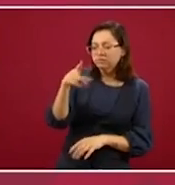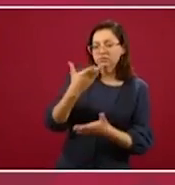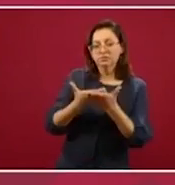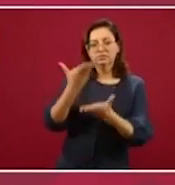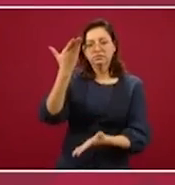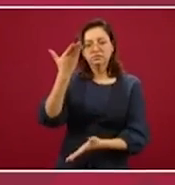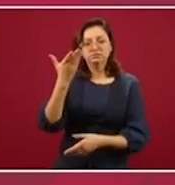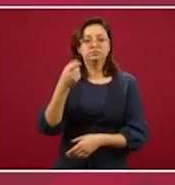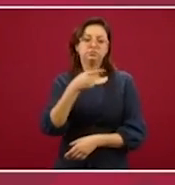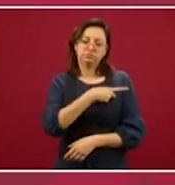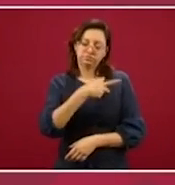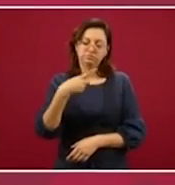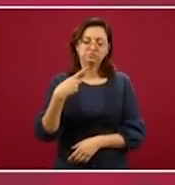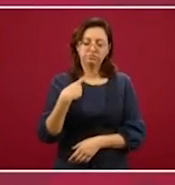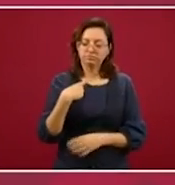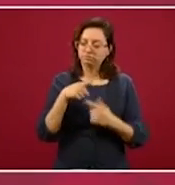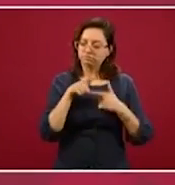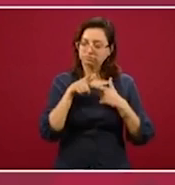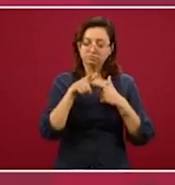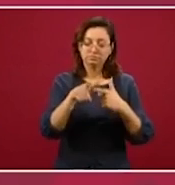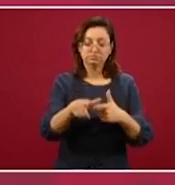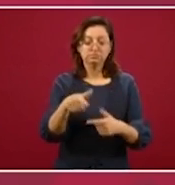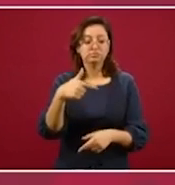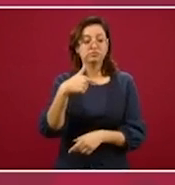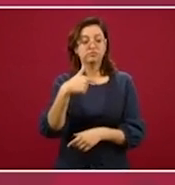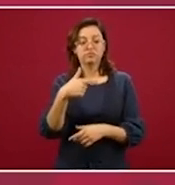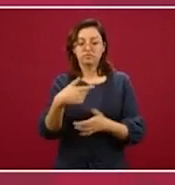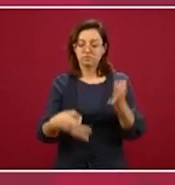no tengan posibilidad de